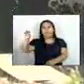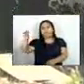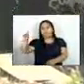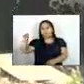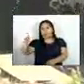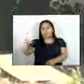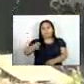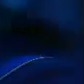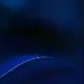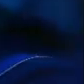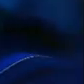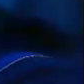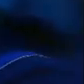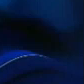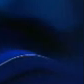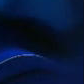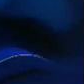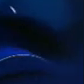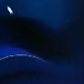Noticiero Telemas.